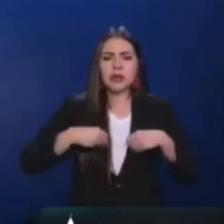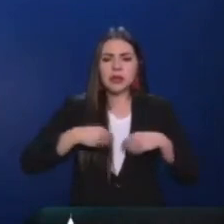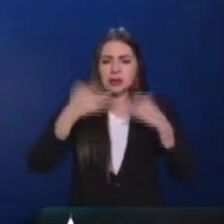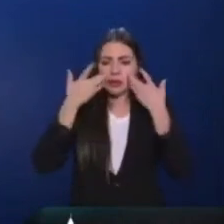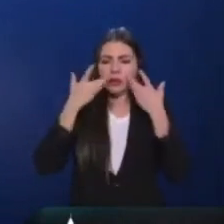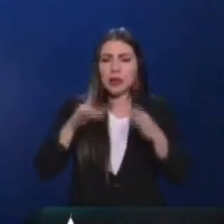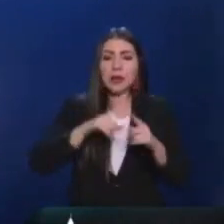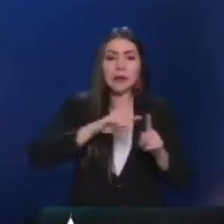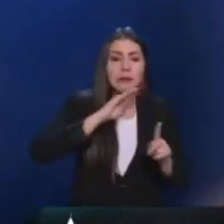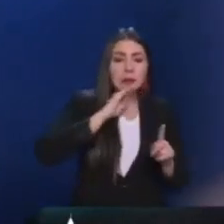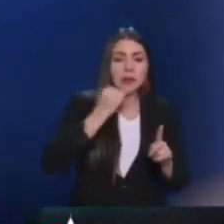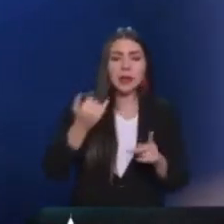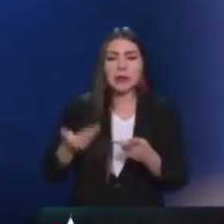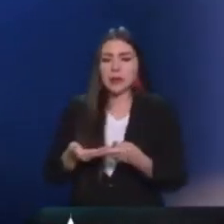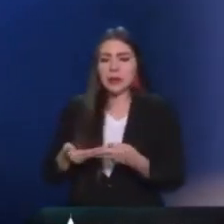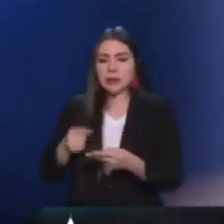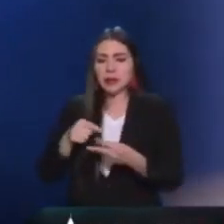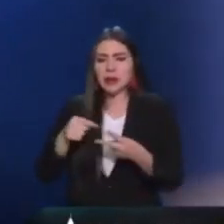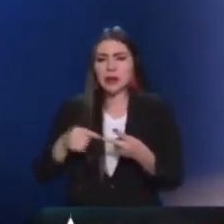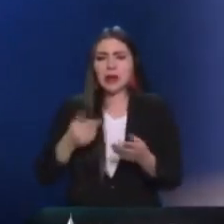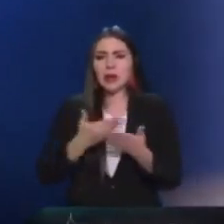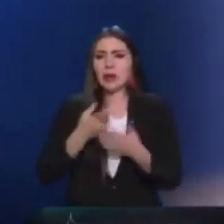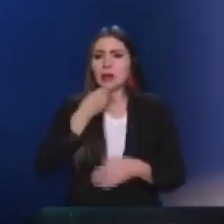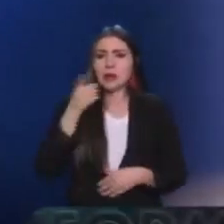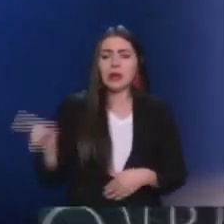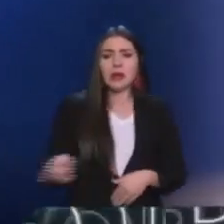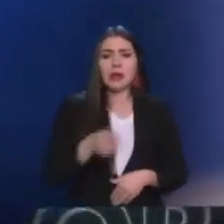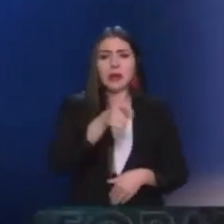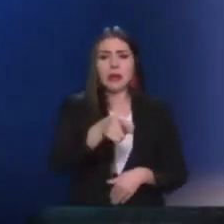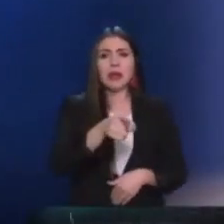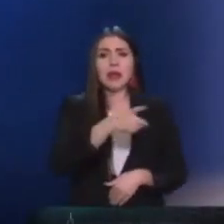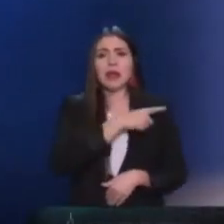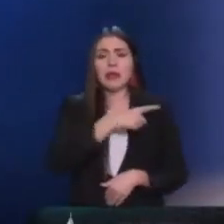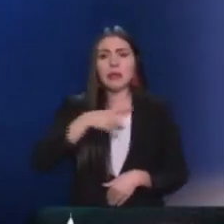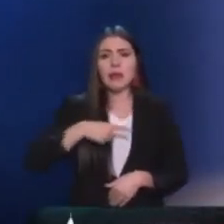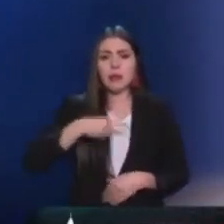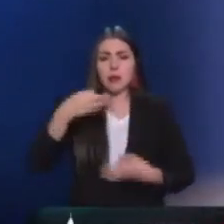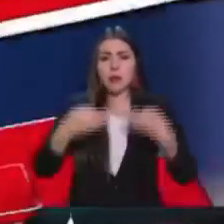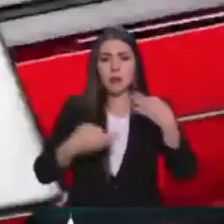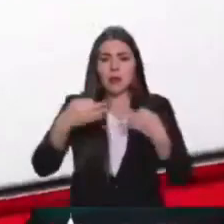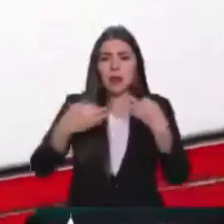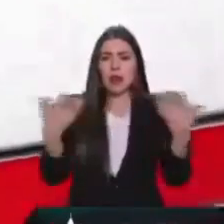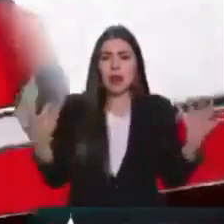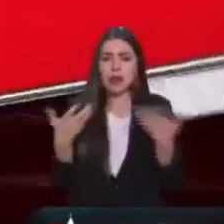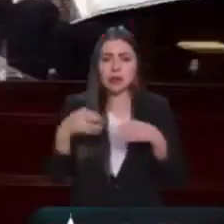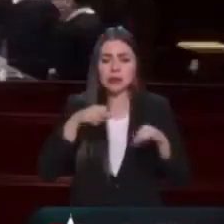los legisladores a actuar, y escuche usted, bajo preceptos cristianos.